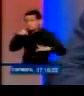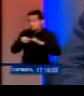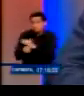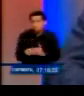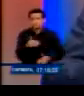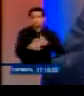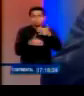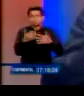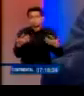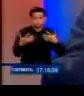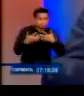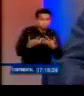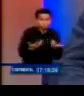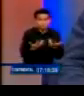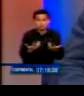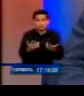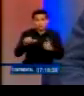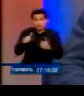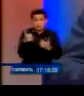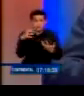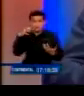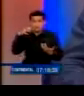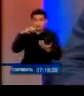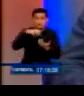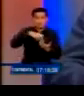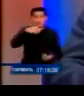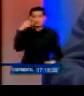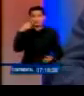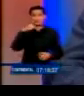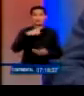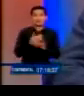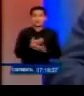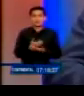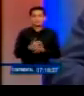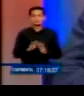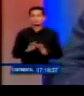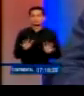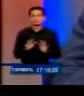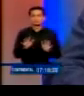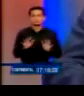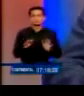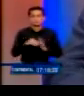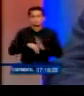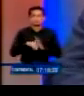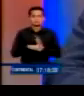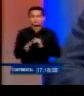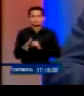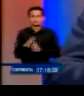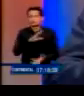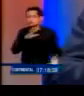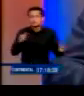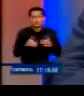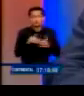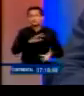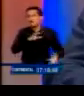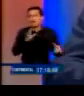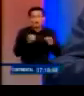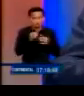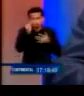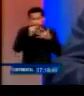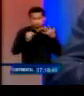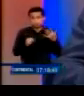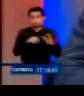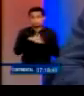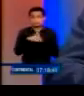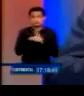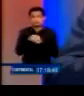proceso de fusión, ni está siendo absorbida o comprada por otro. No hay instituciones financieras en ese estado. Todas, absolutamente todas,